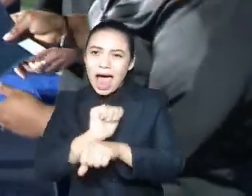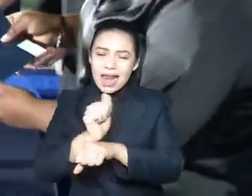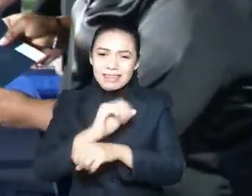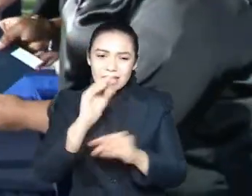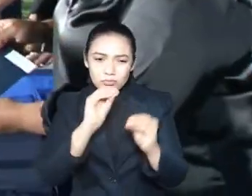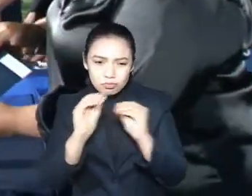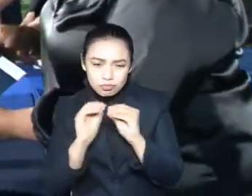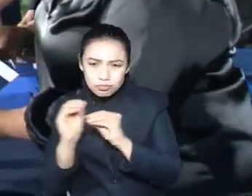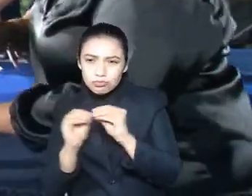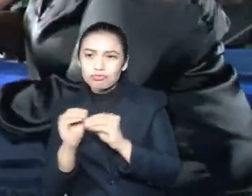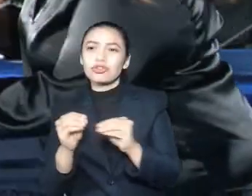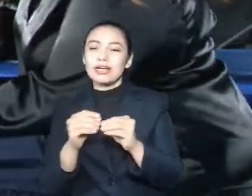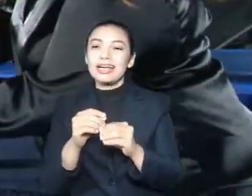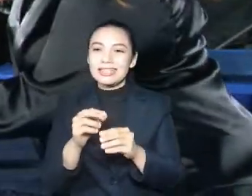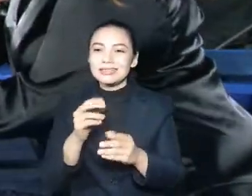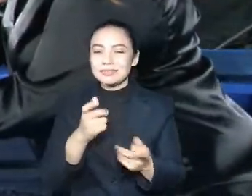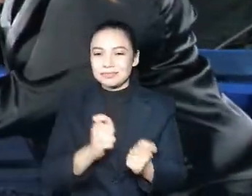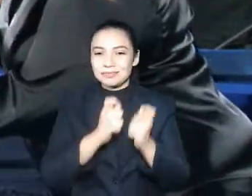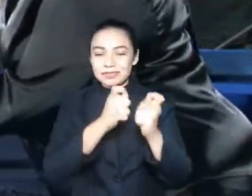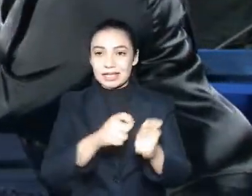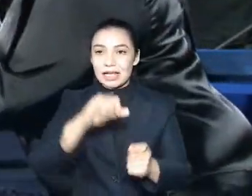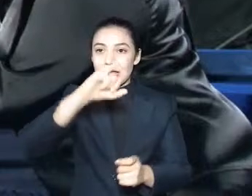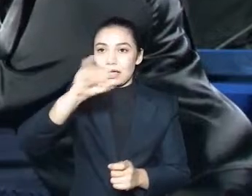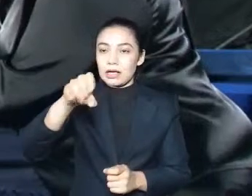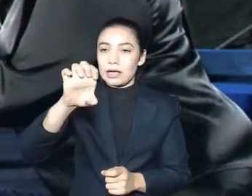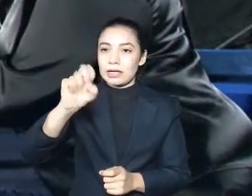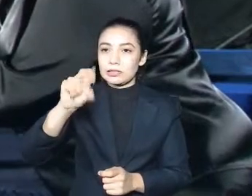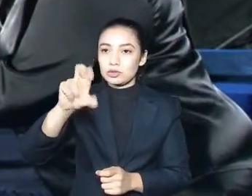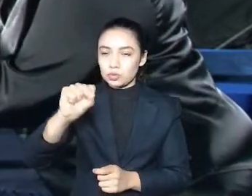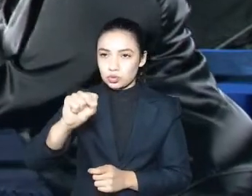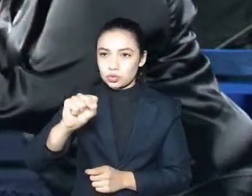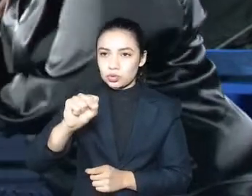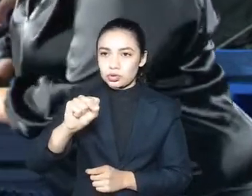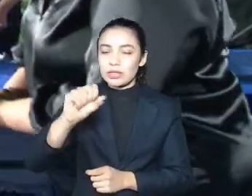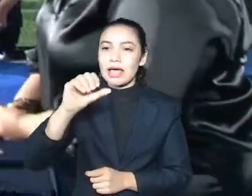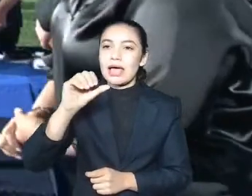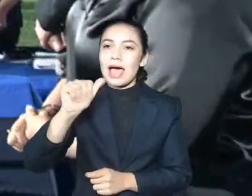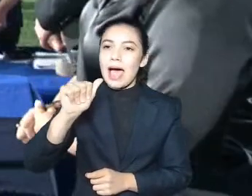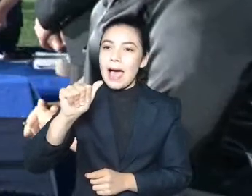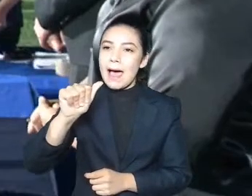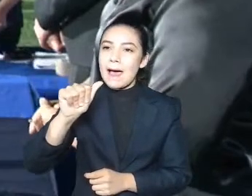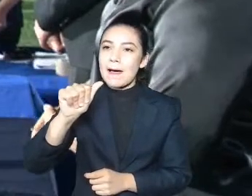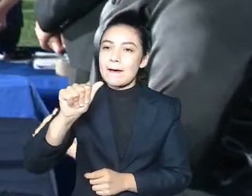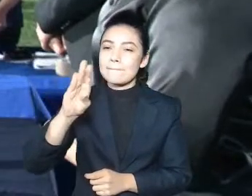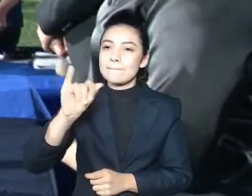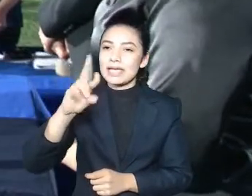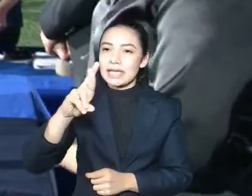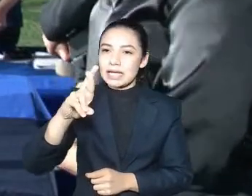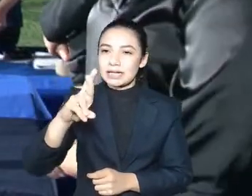pase por su reconocimiento a Jesús Abid Valencia Arroyo.